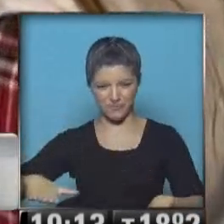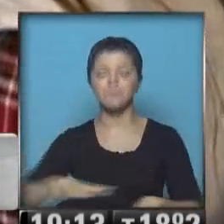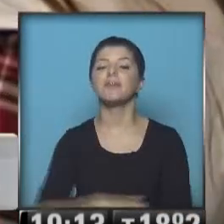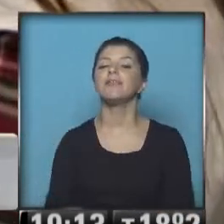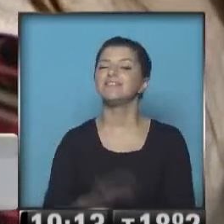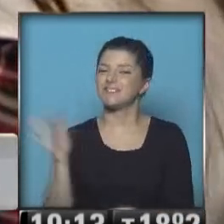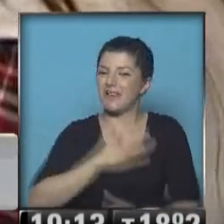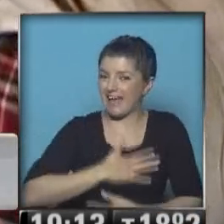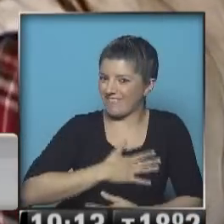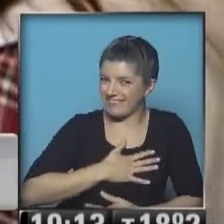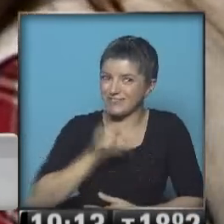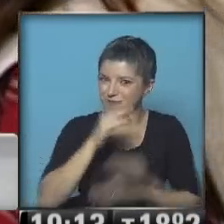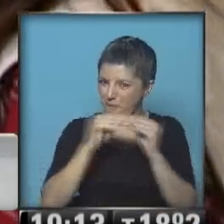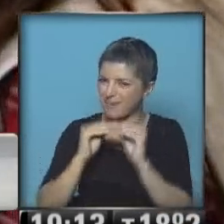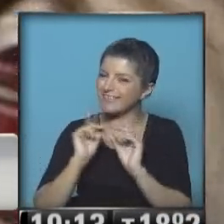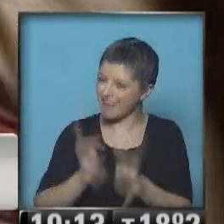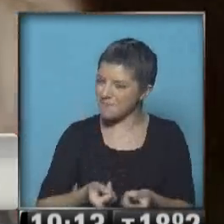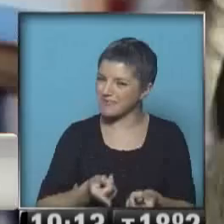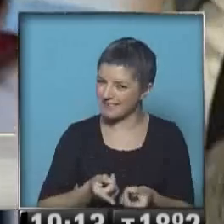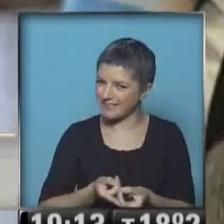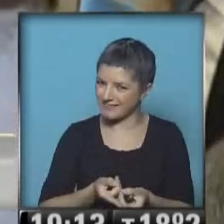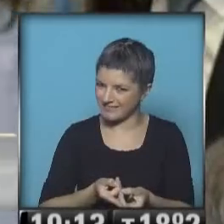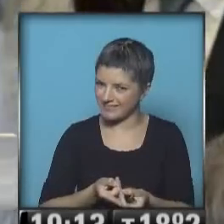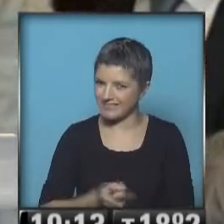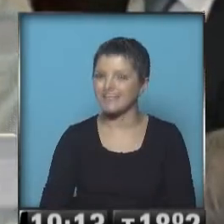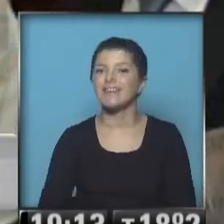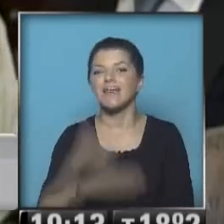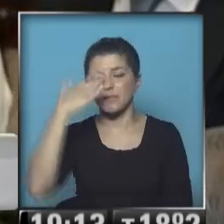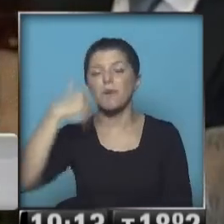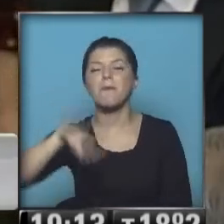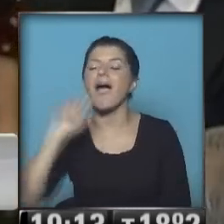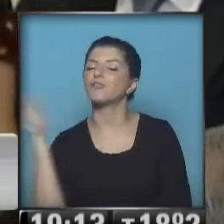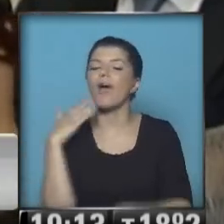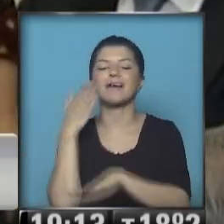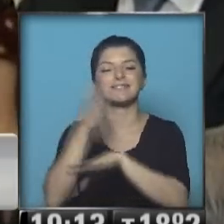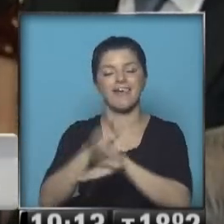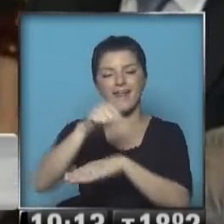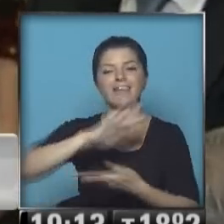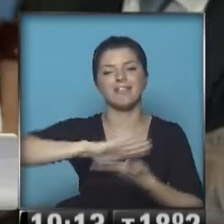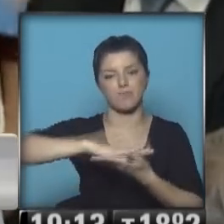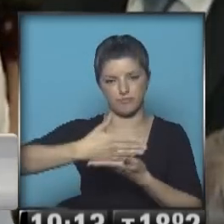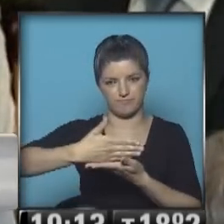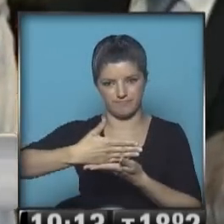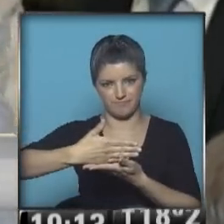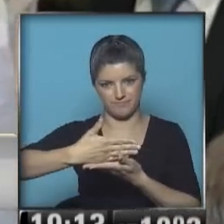todos ellos y todos sus compañeritos que hoy no están acá, pero que por supuesto van a poder acceder a esta aula móvil también en